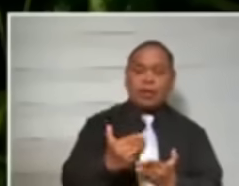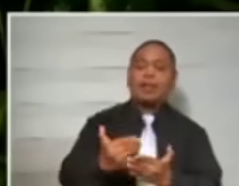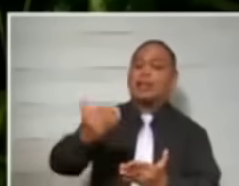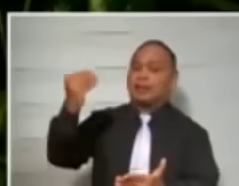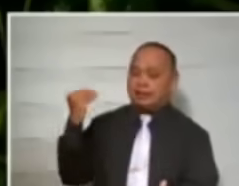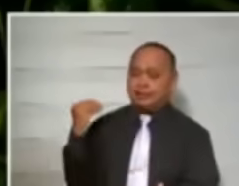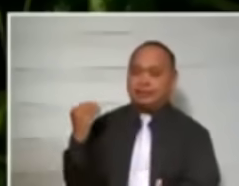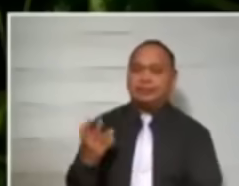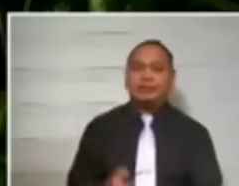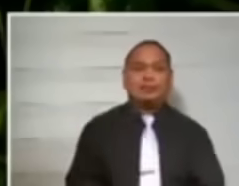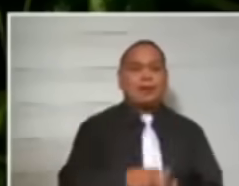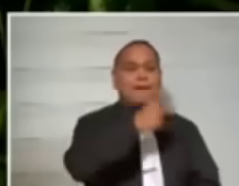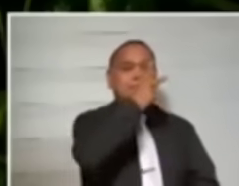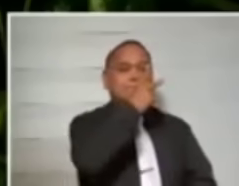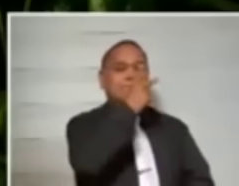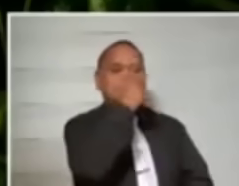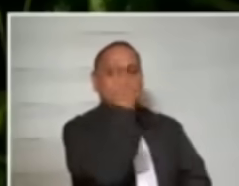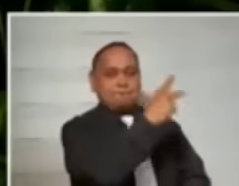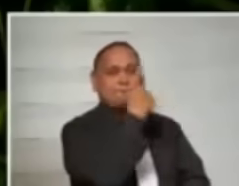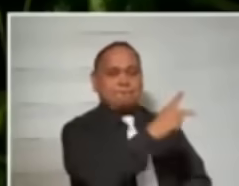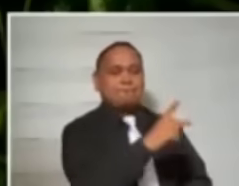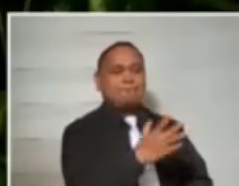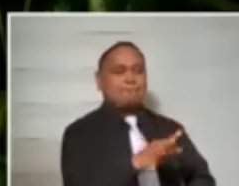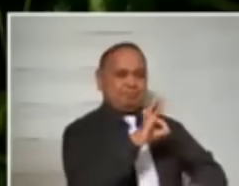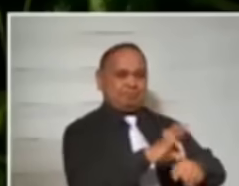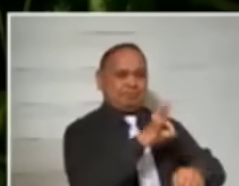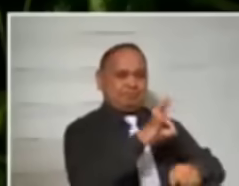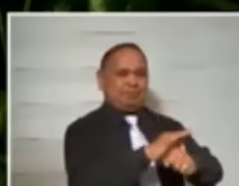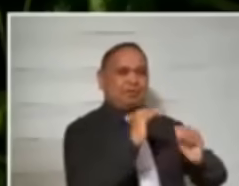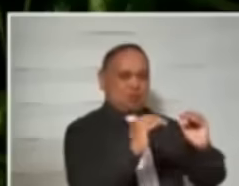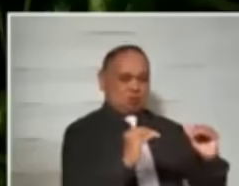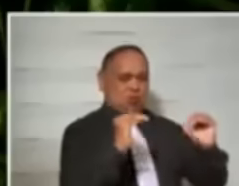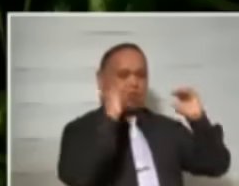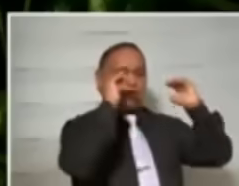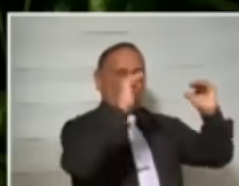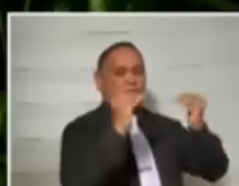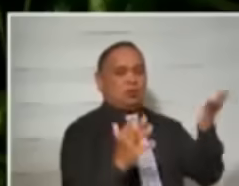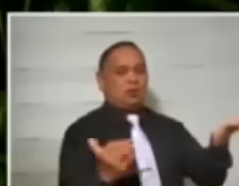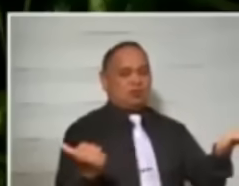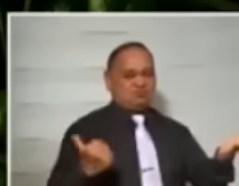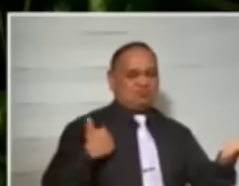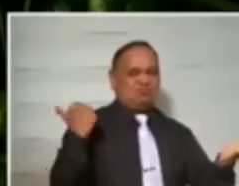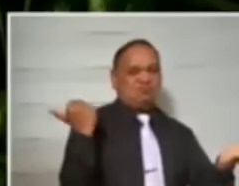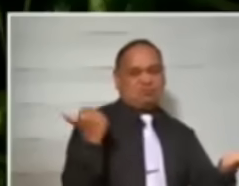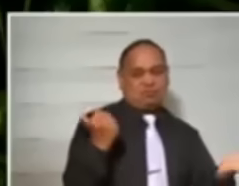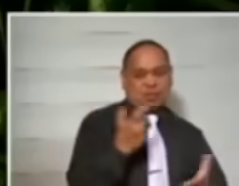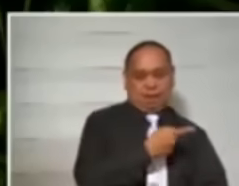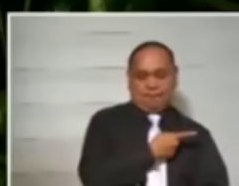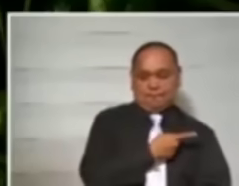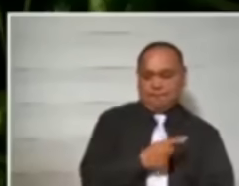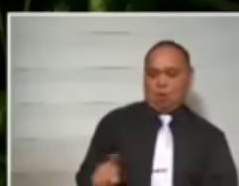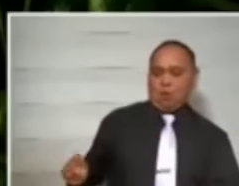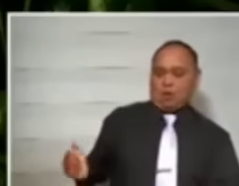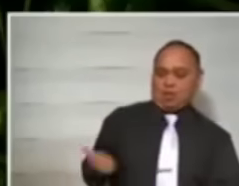su padre era el médico prominente del pueblo, que además señalado por ser un abusador de los pobres, porque cobraba